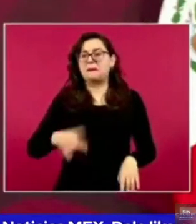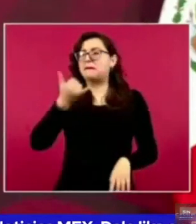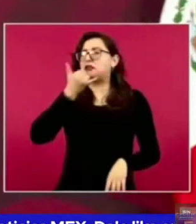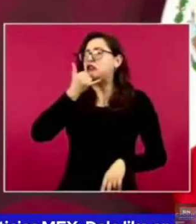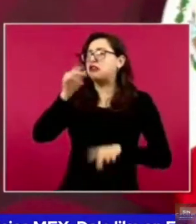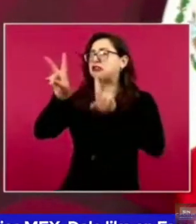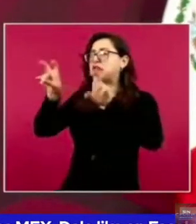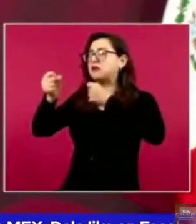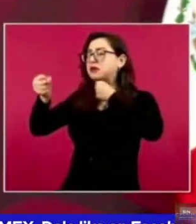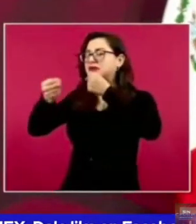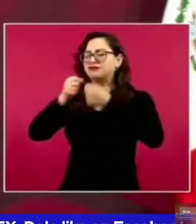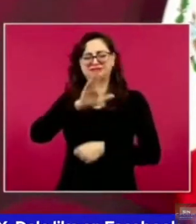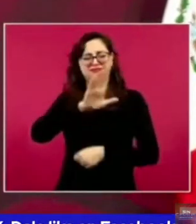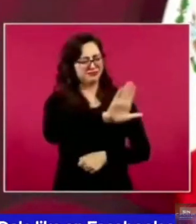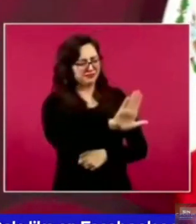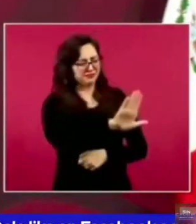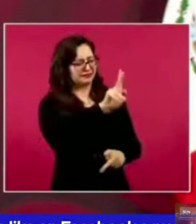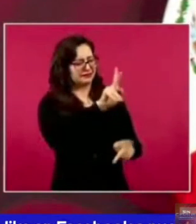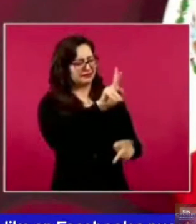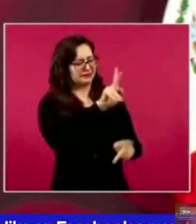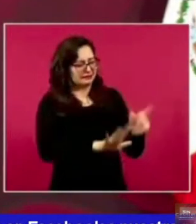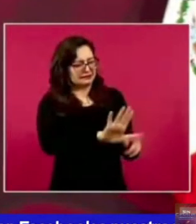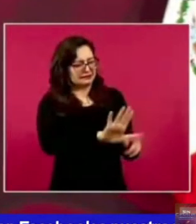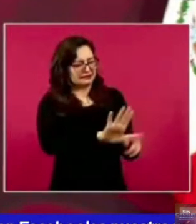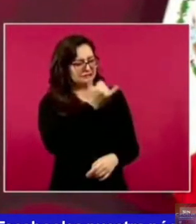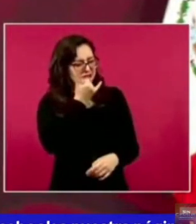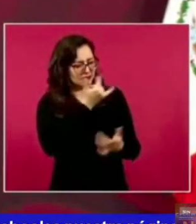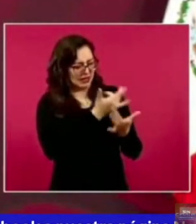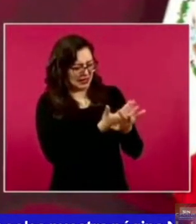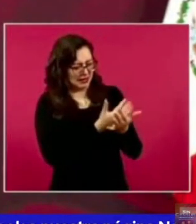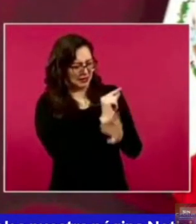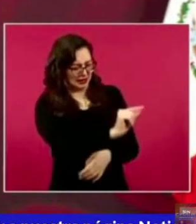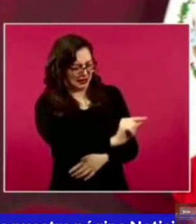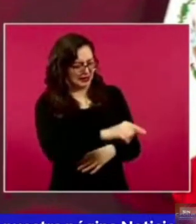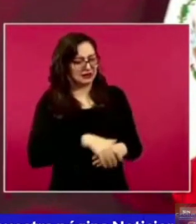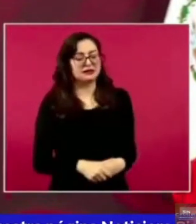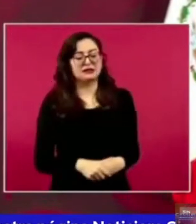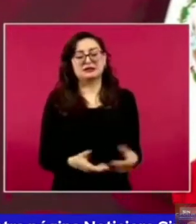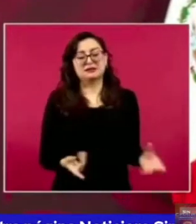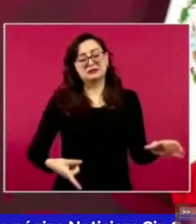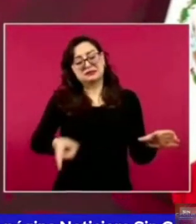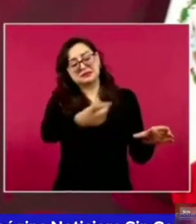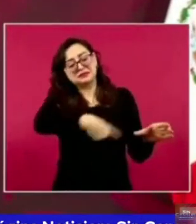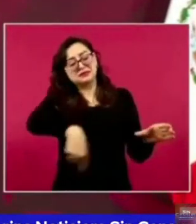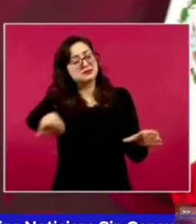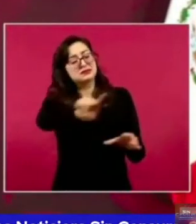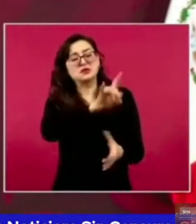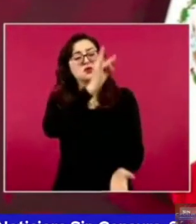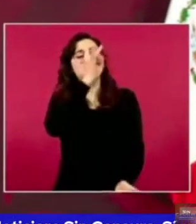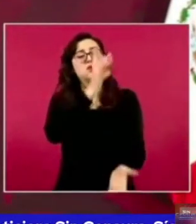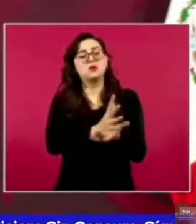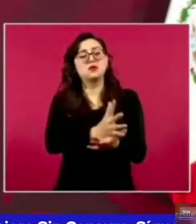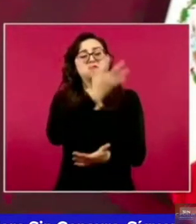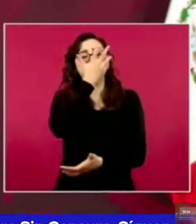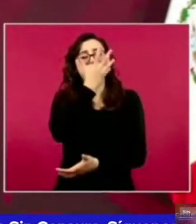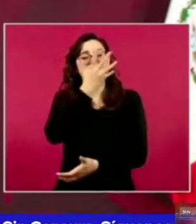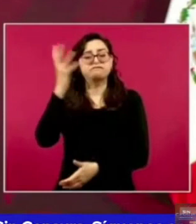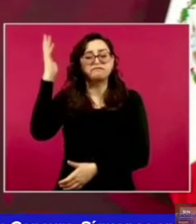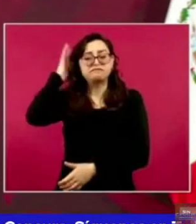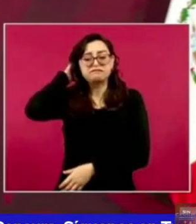única doctrina del conservadurismo, de la derecha, es la hipocresía.